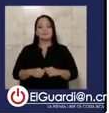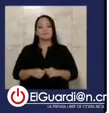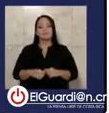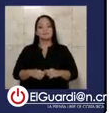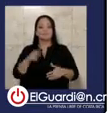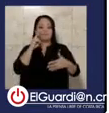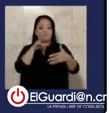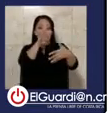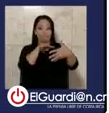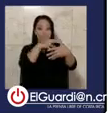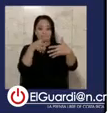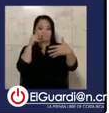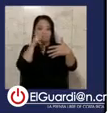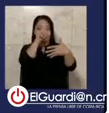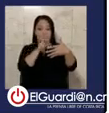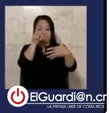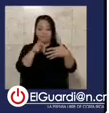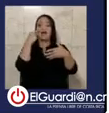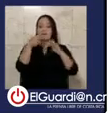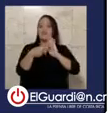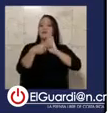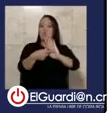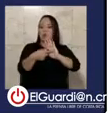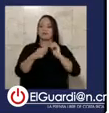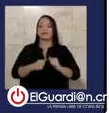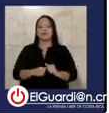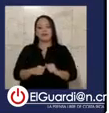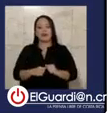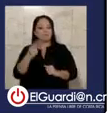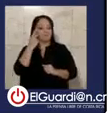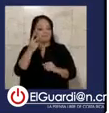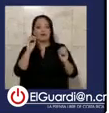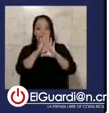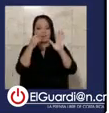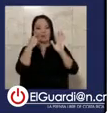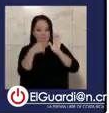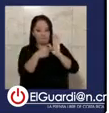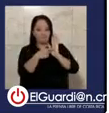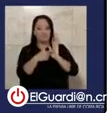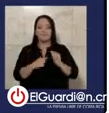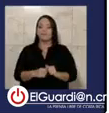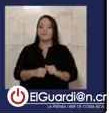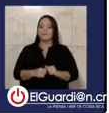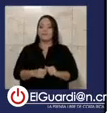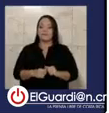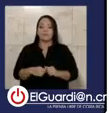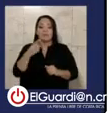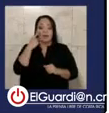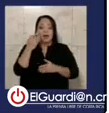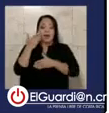otra filmina, en donde se demuestra con estos hechos. Antes de la